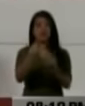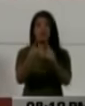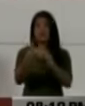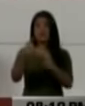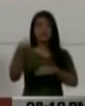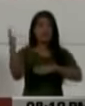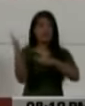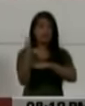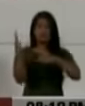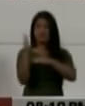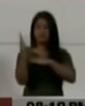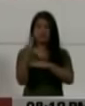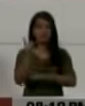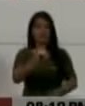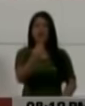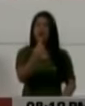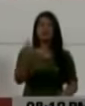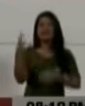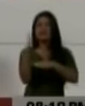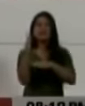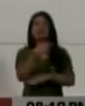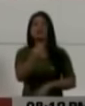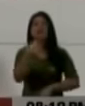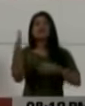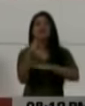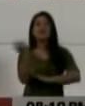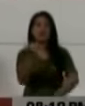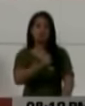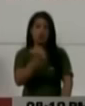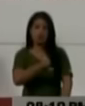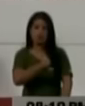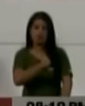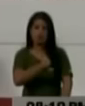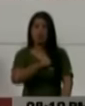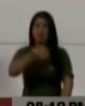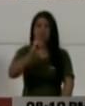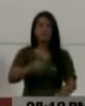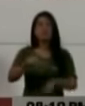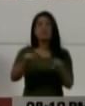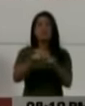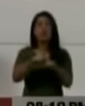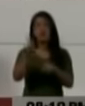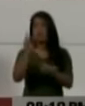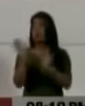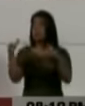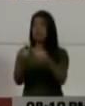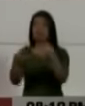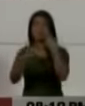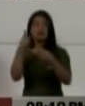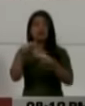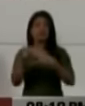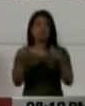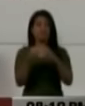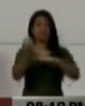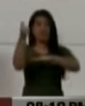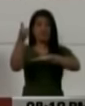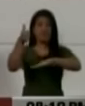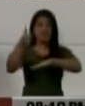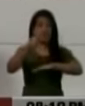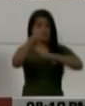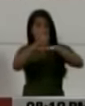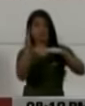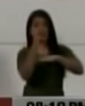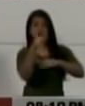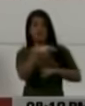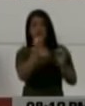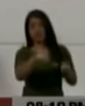nombre de la Iglesia. Ellos deberían estar hablando en nombre de la Iglesia Católica. Ellos deberían estar hablando en nombre del partido de la jerarquía eclesiástica. Ellos